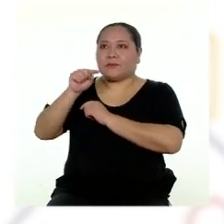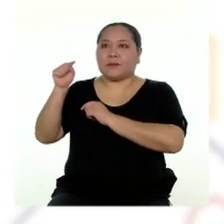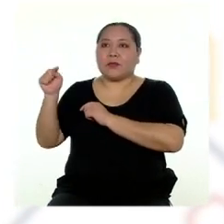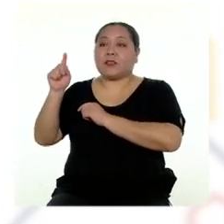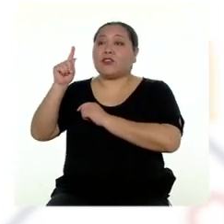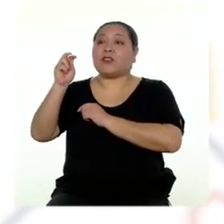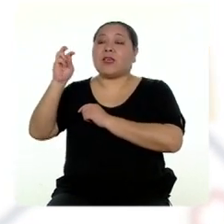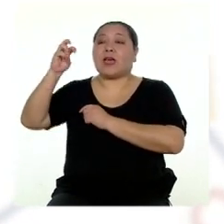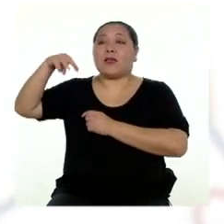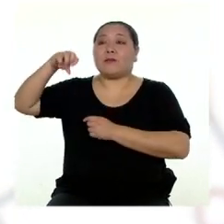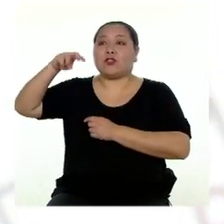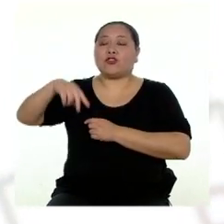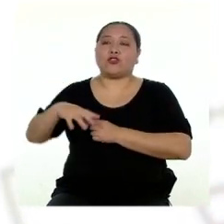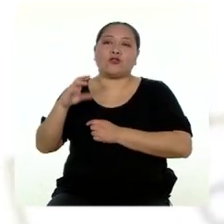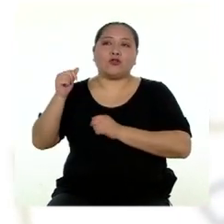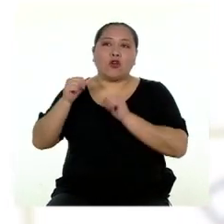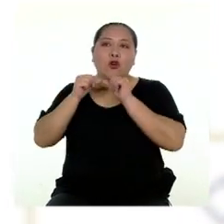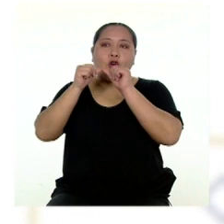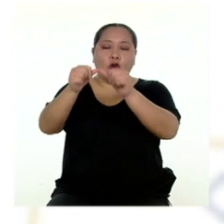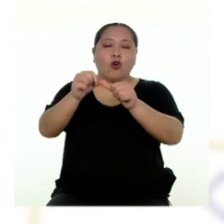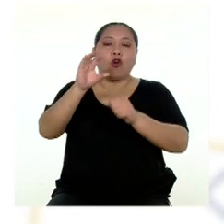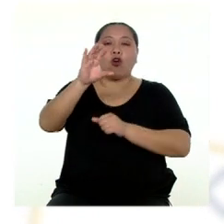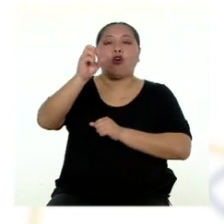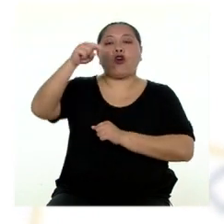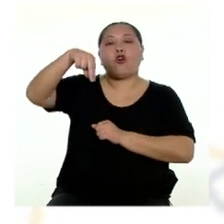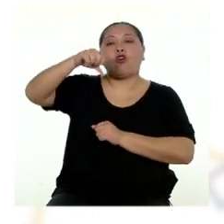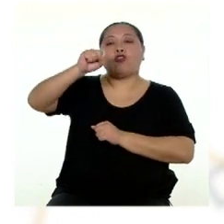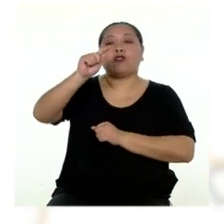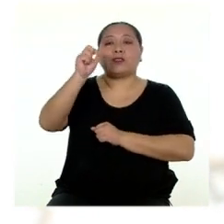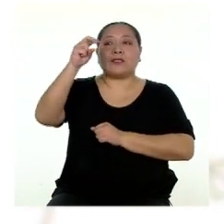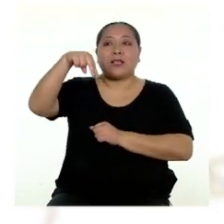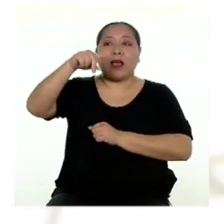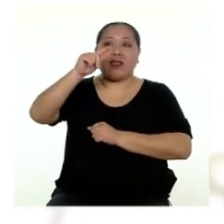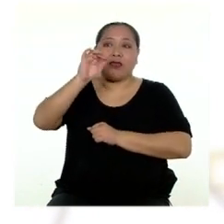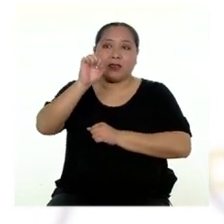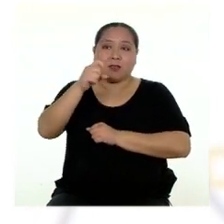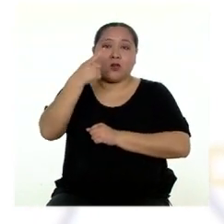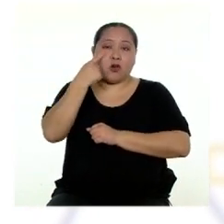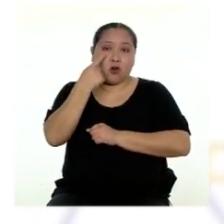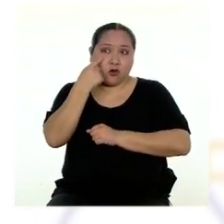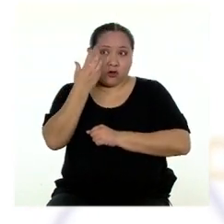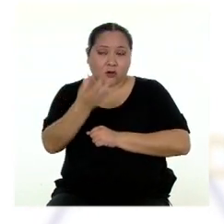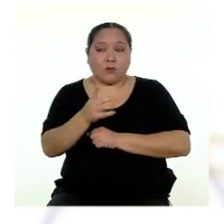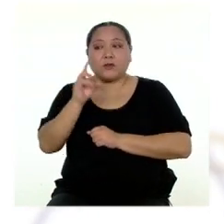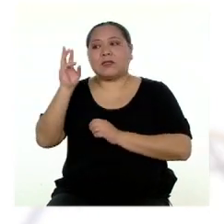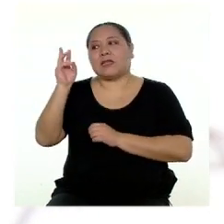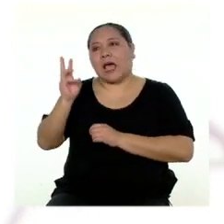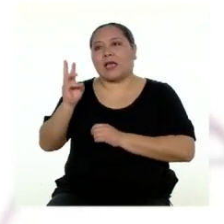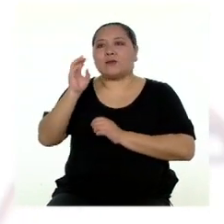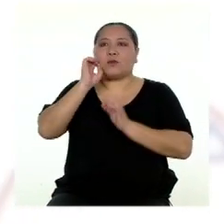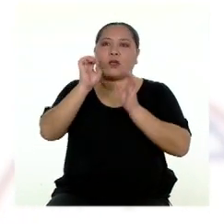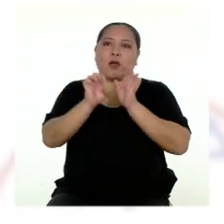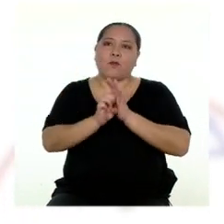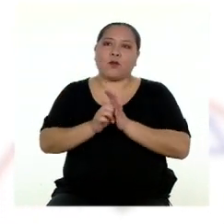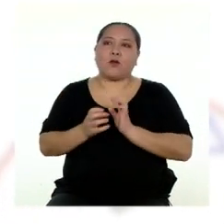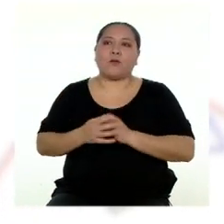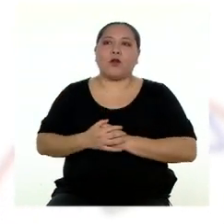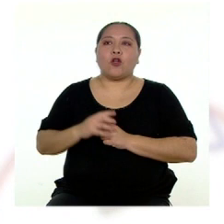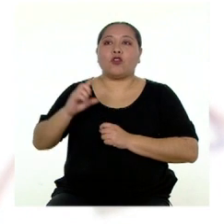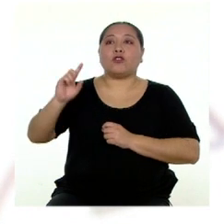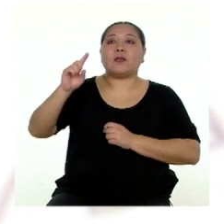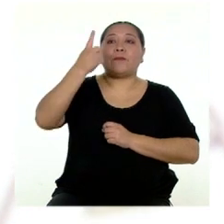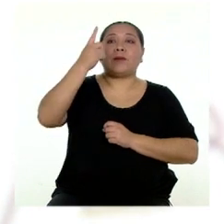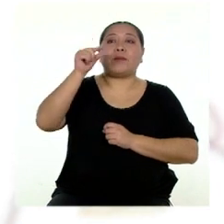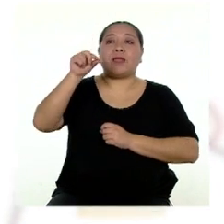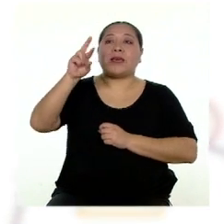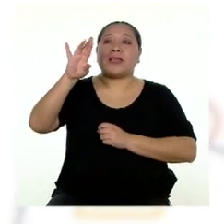ser de dos clases. Los constantes, que son valores que conocemos como el 6 en nuestro segundo miembro, y los términos de primer grado,